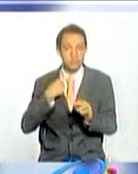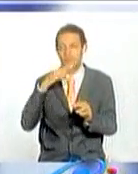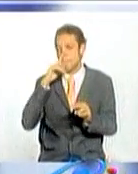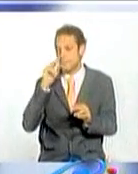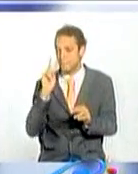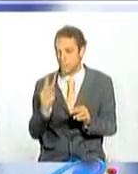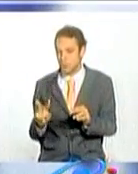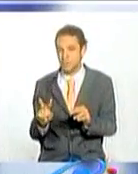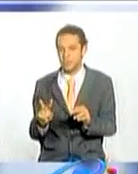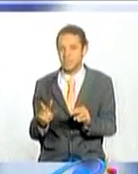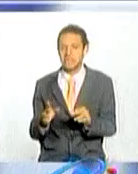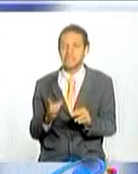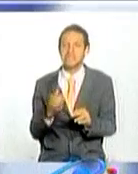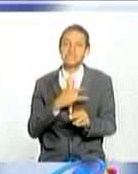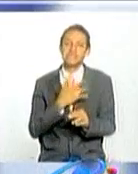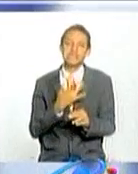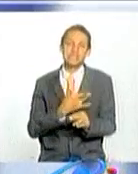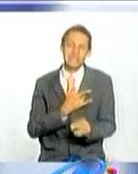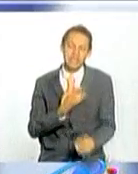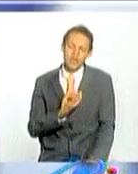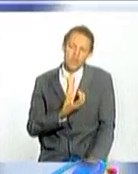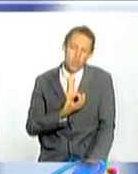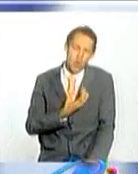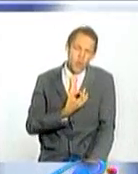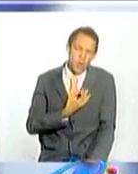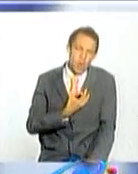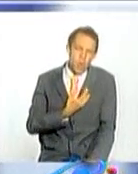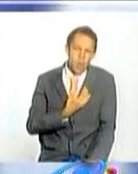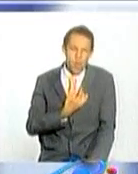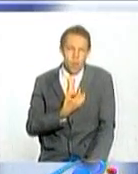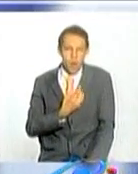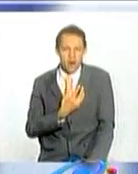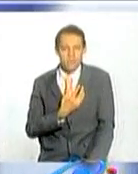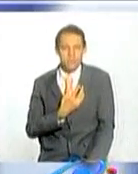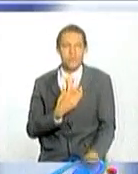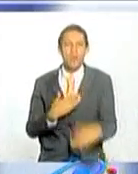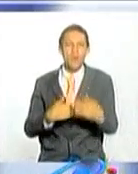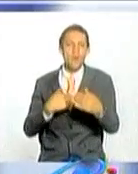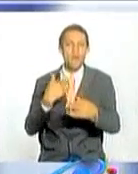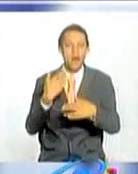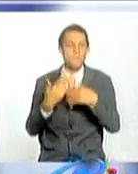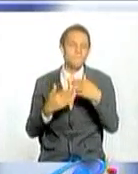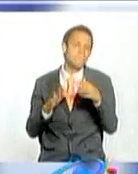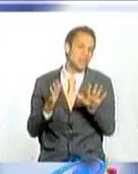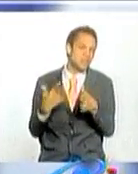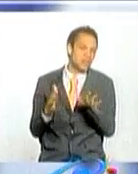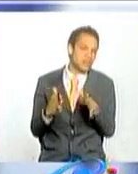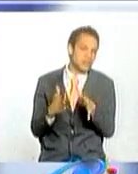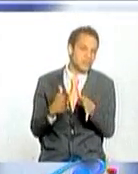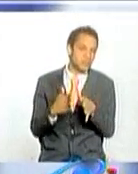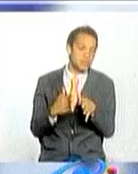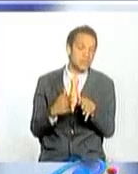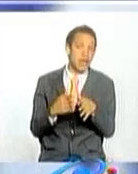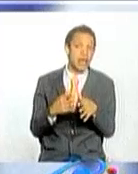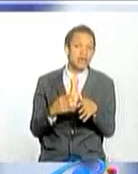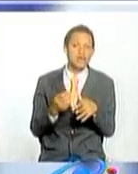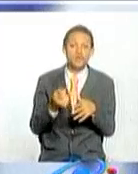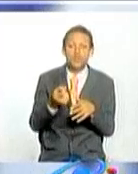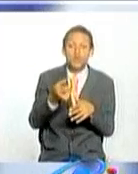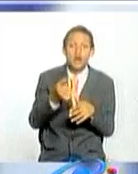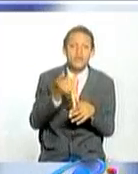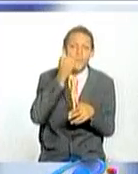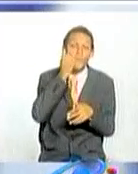que acusan dolor en las mamas, principalmente en los días cerca del periodo